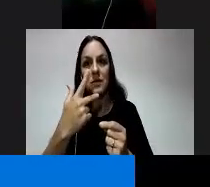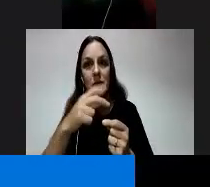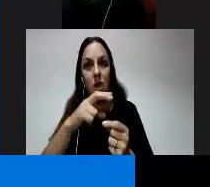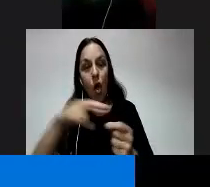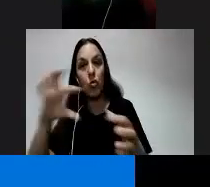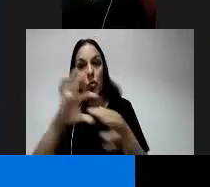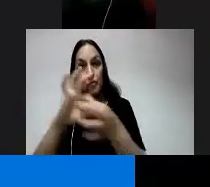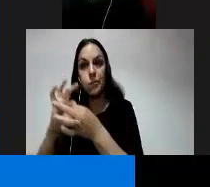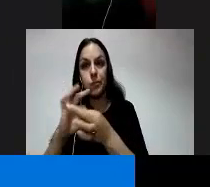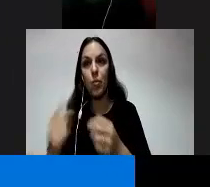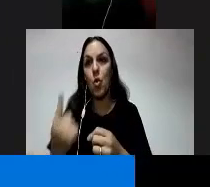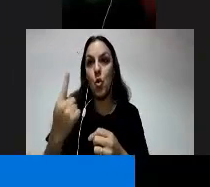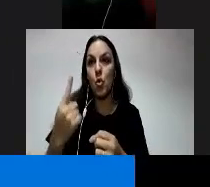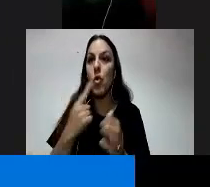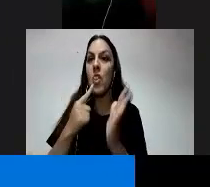decreto